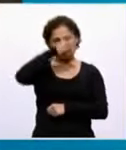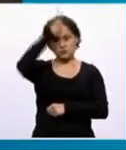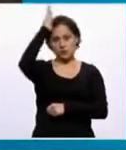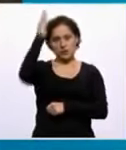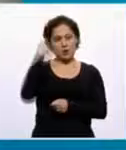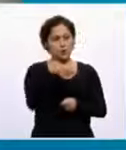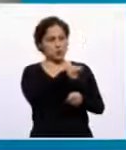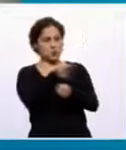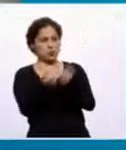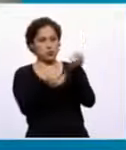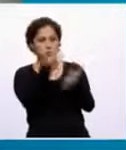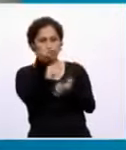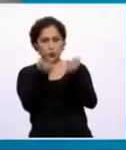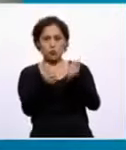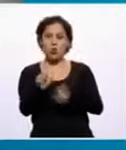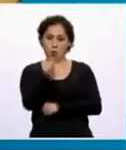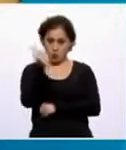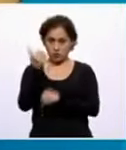incendios.